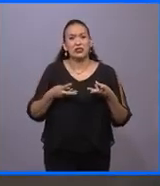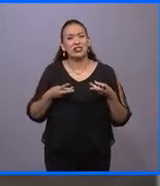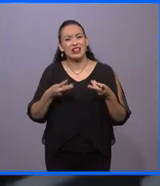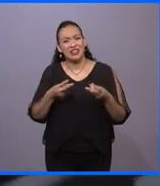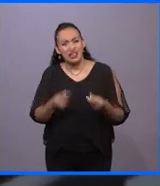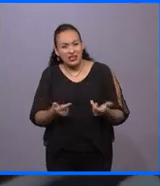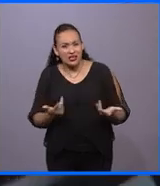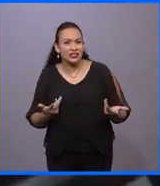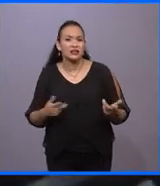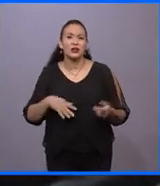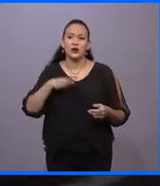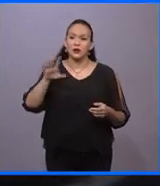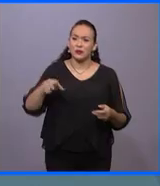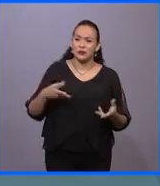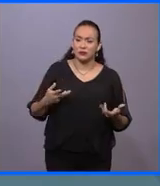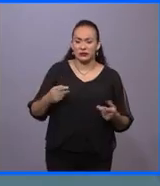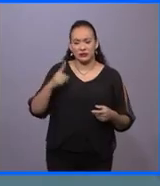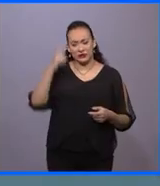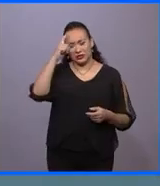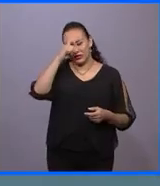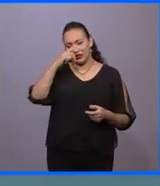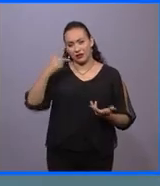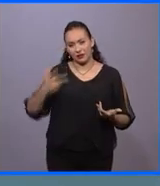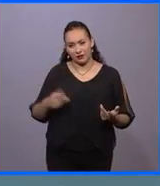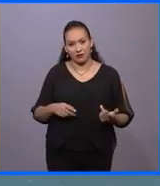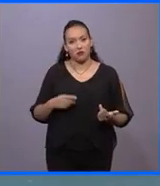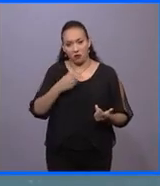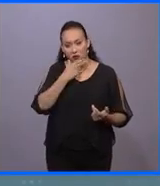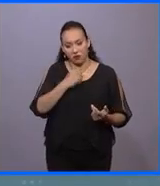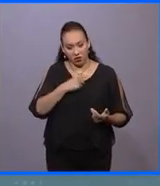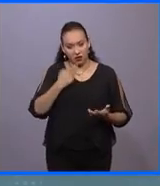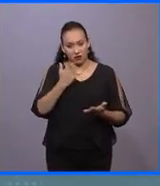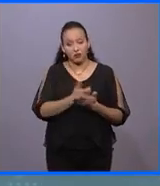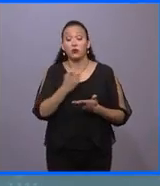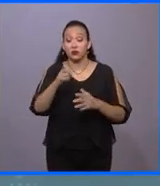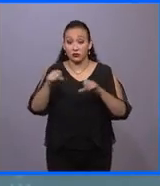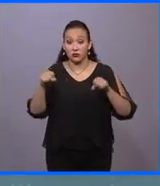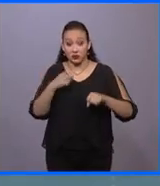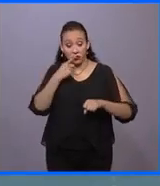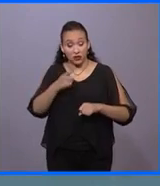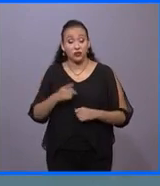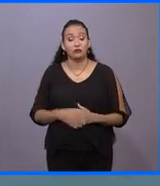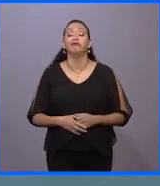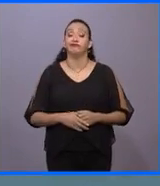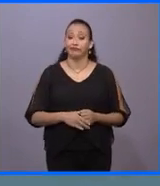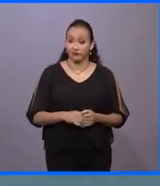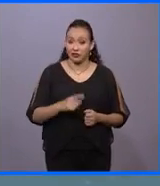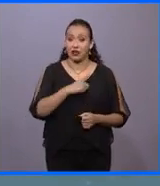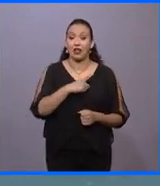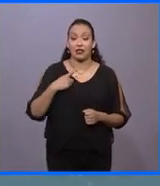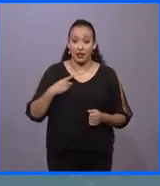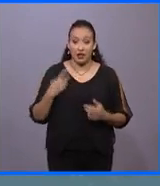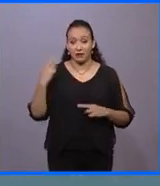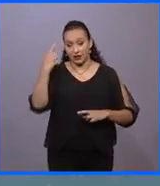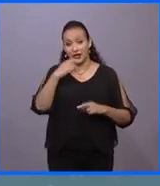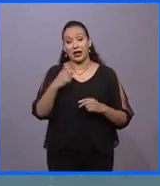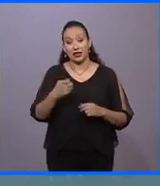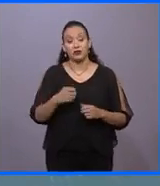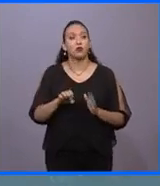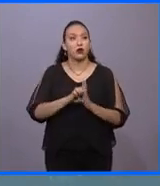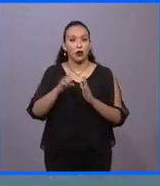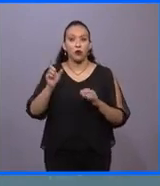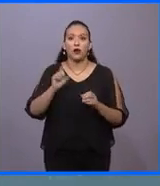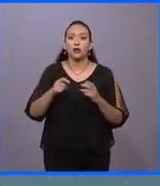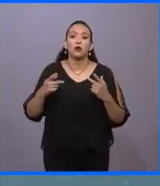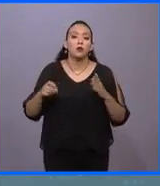e inmateriales, entre otros. En otro asunto, la sala estableció los parámetros a considerar para resolver denuncias sobre actos de tortura